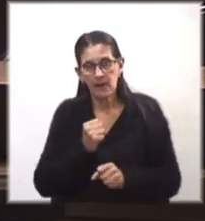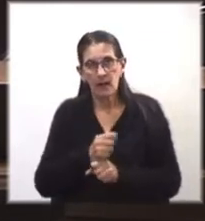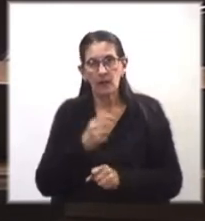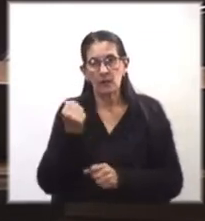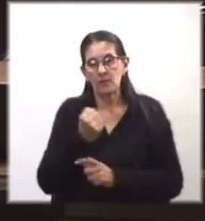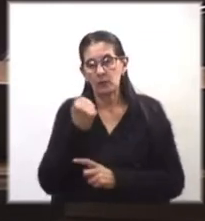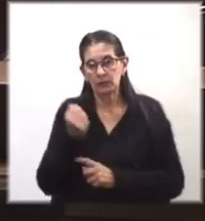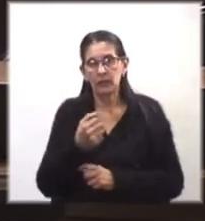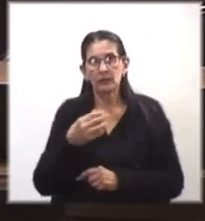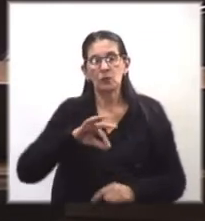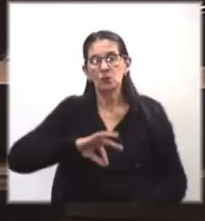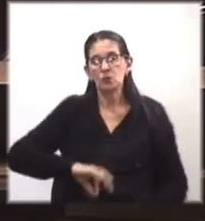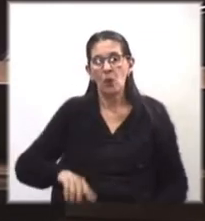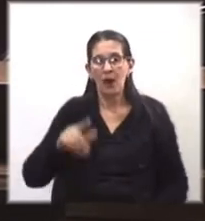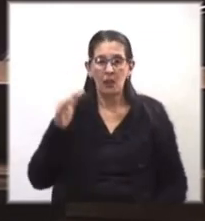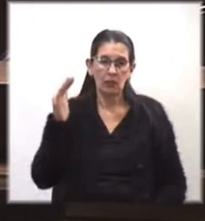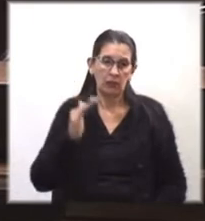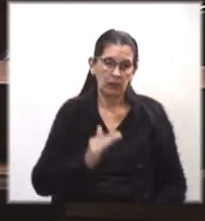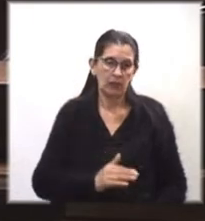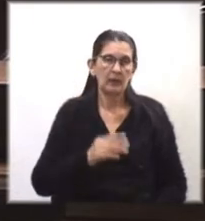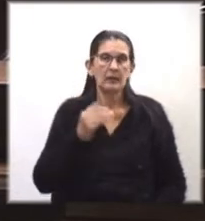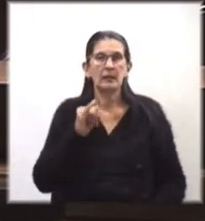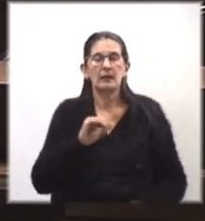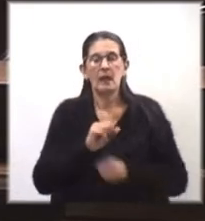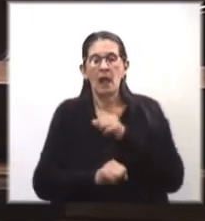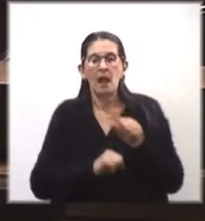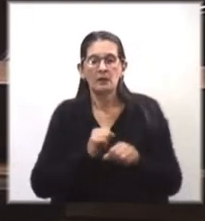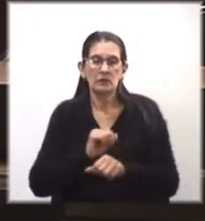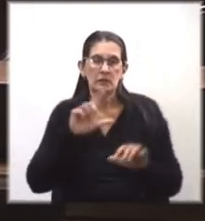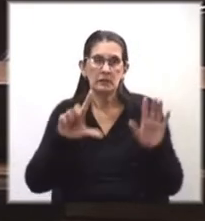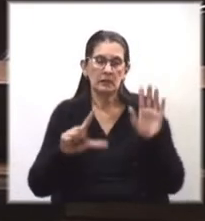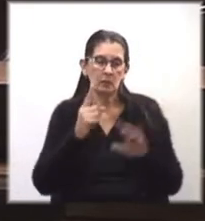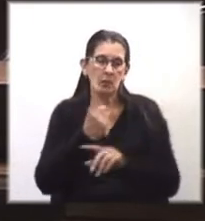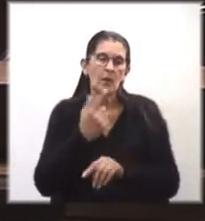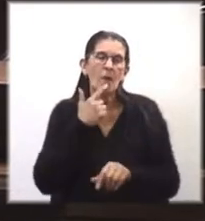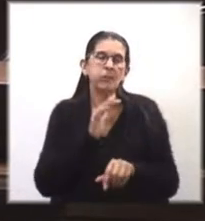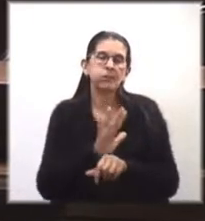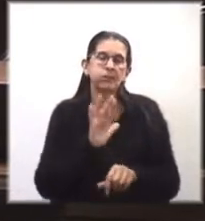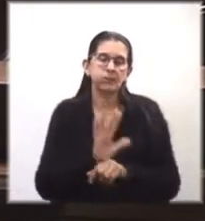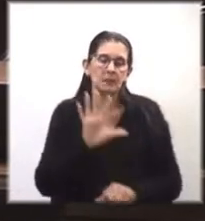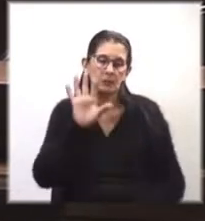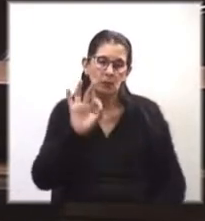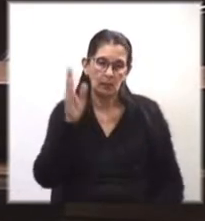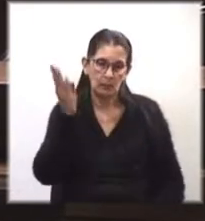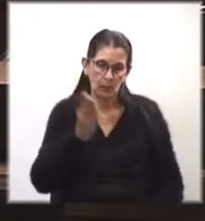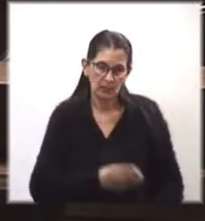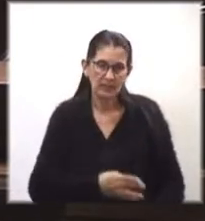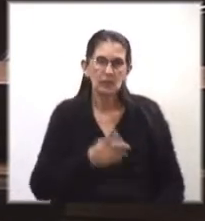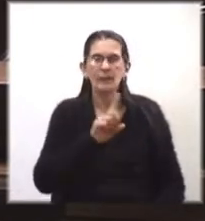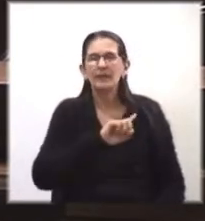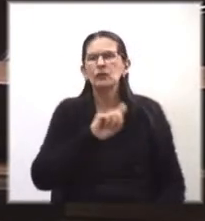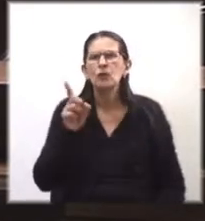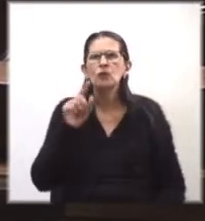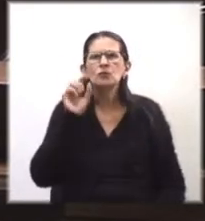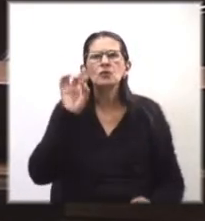caída del salario real respecto al 71 era del orden del 50%, pero no solo